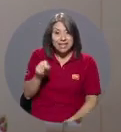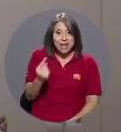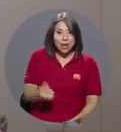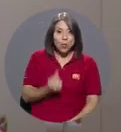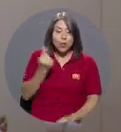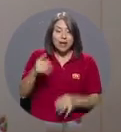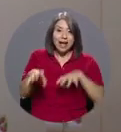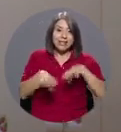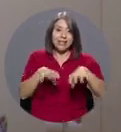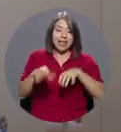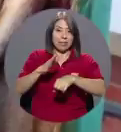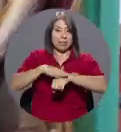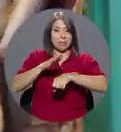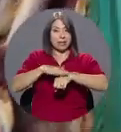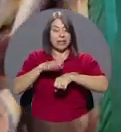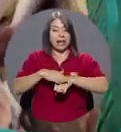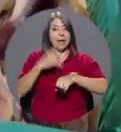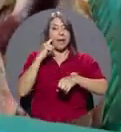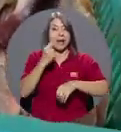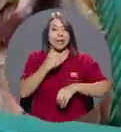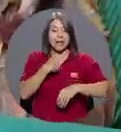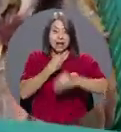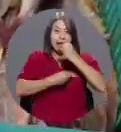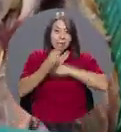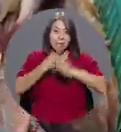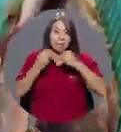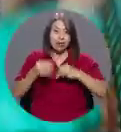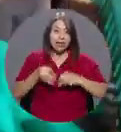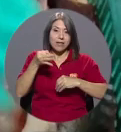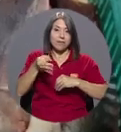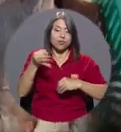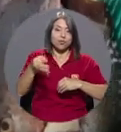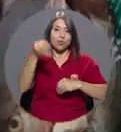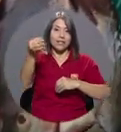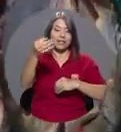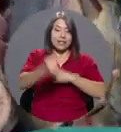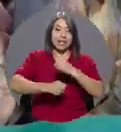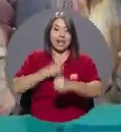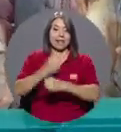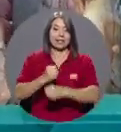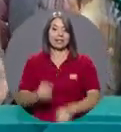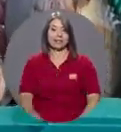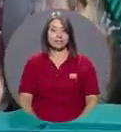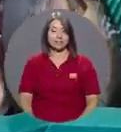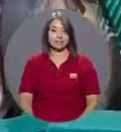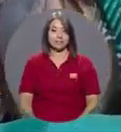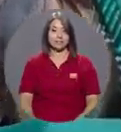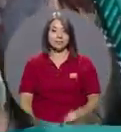única actividad que nos va a permitir generar los alimentos que vamos a requerir en las futuras décadas.